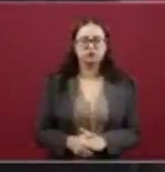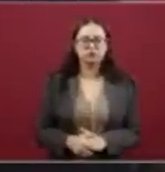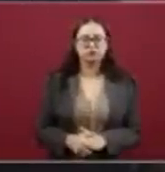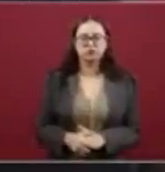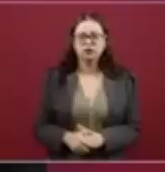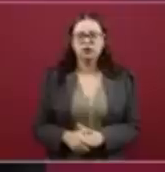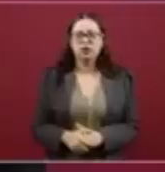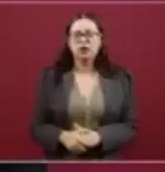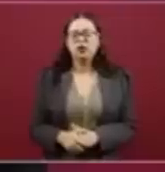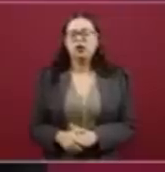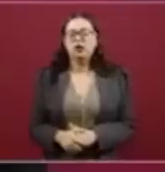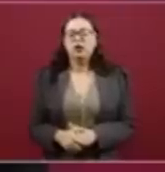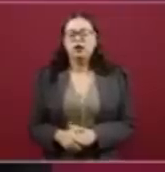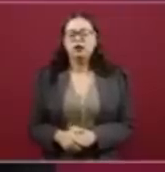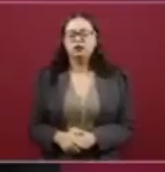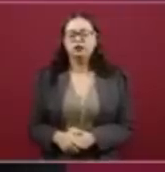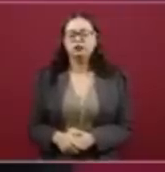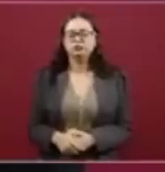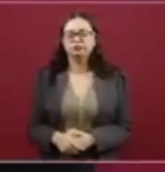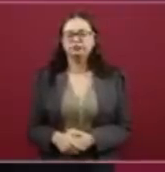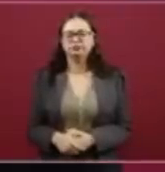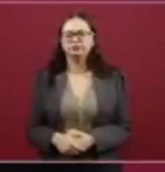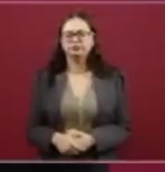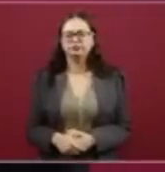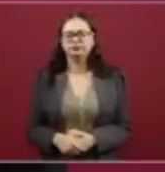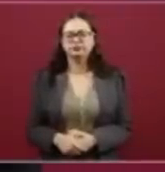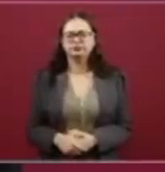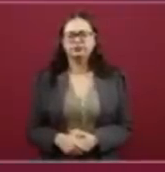ya entra en vigor la